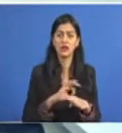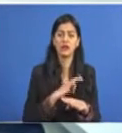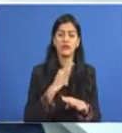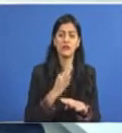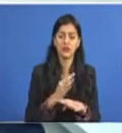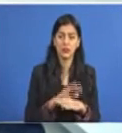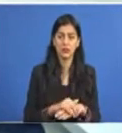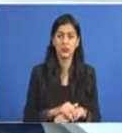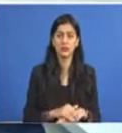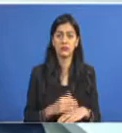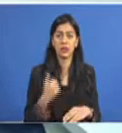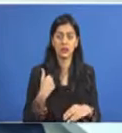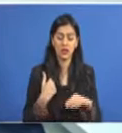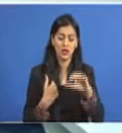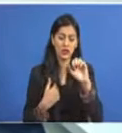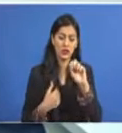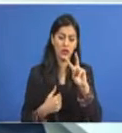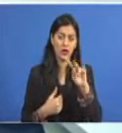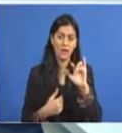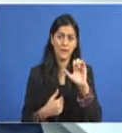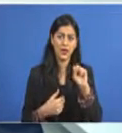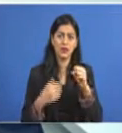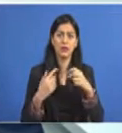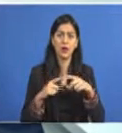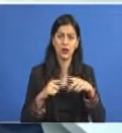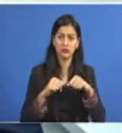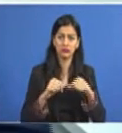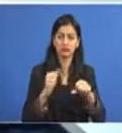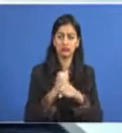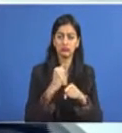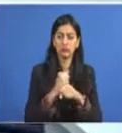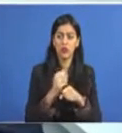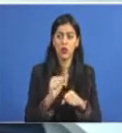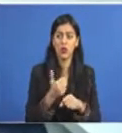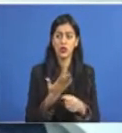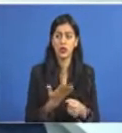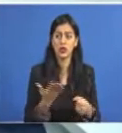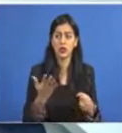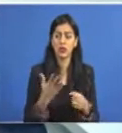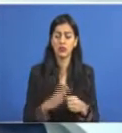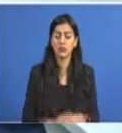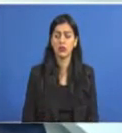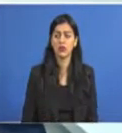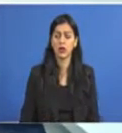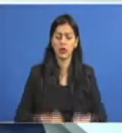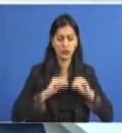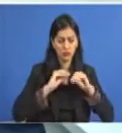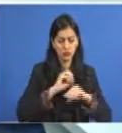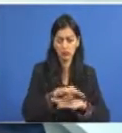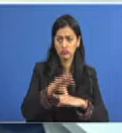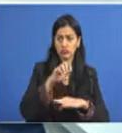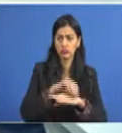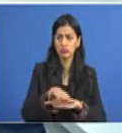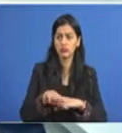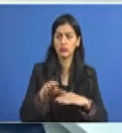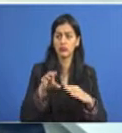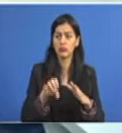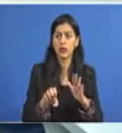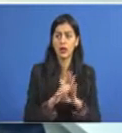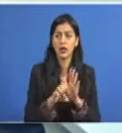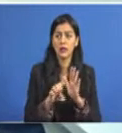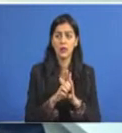de operaciones. Otros requisitos que son muy importantes, que nosotros educamos en este sentido, es poder ubicar dentro de